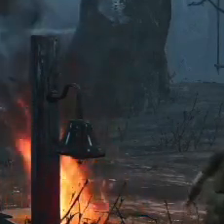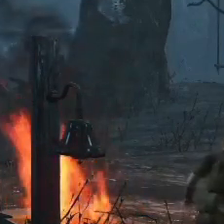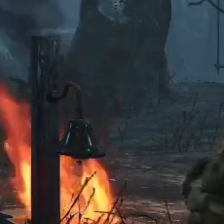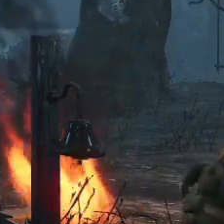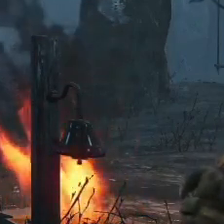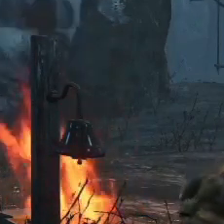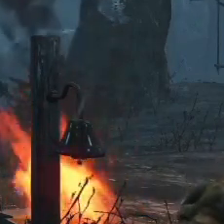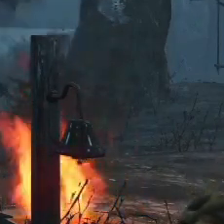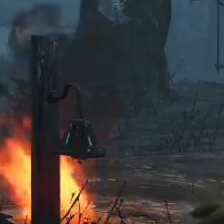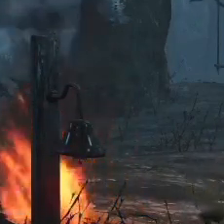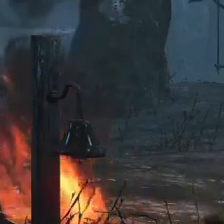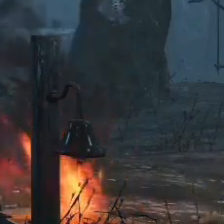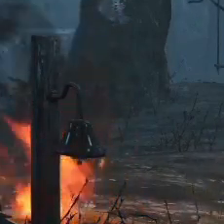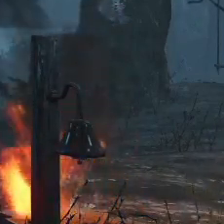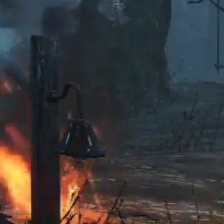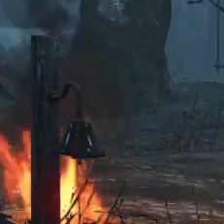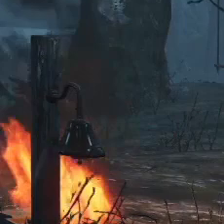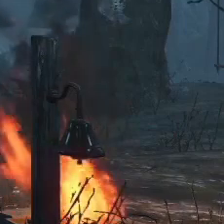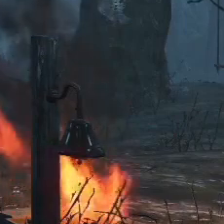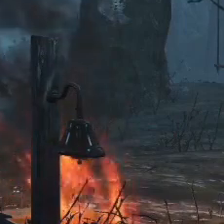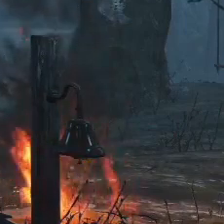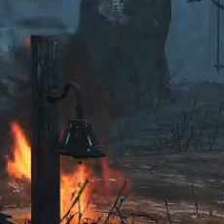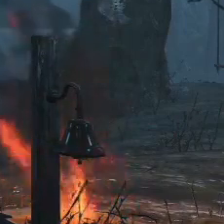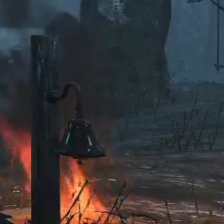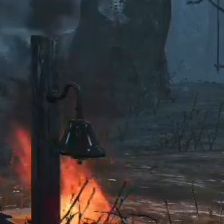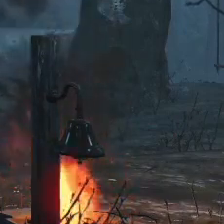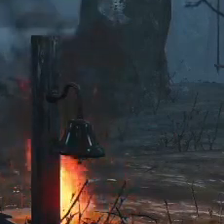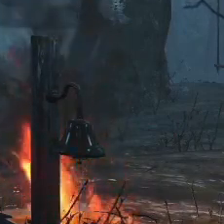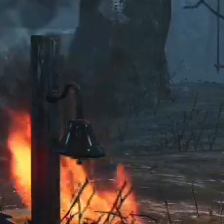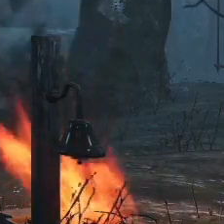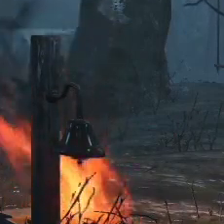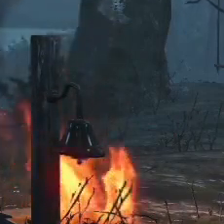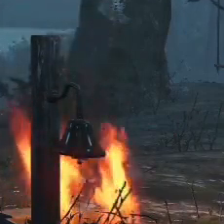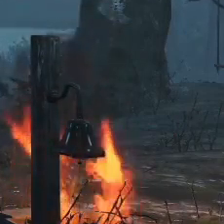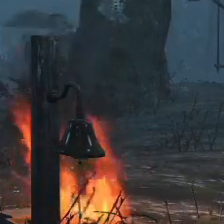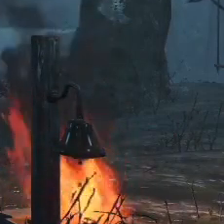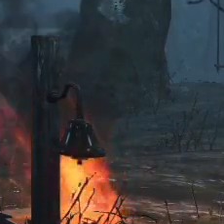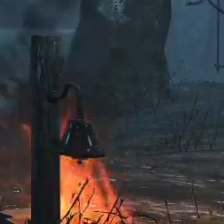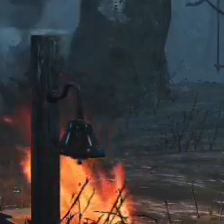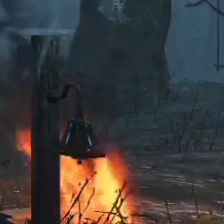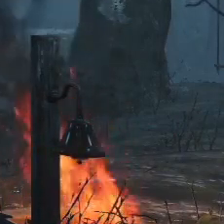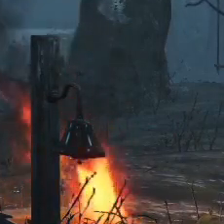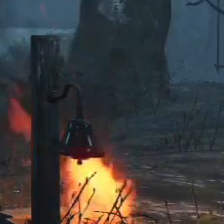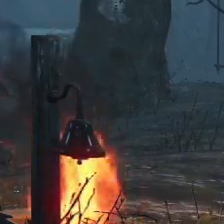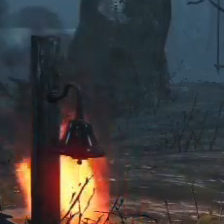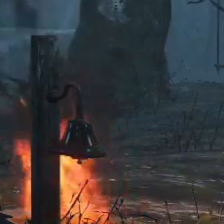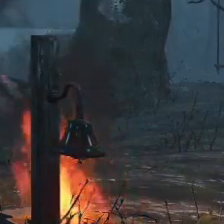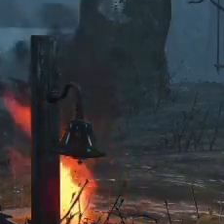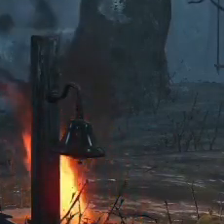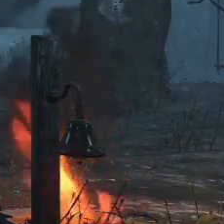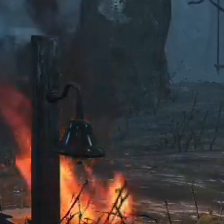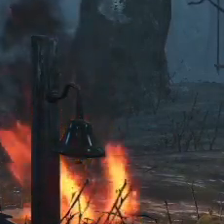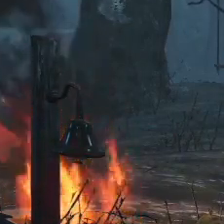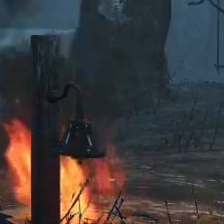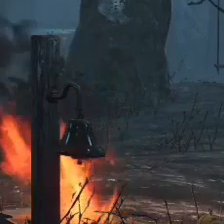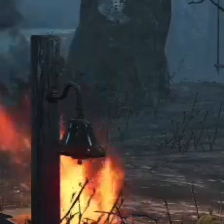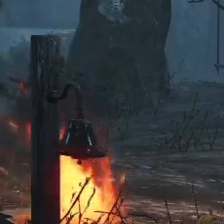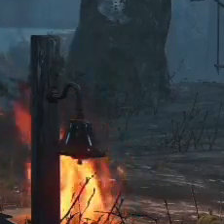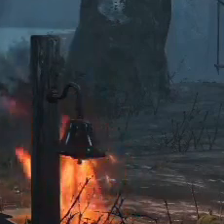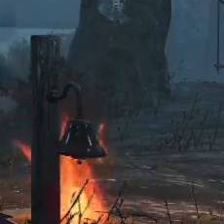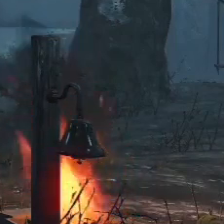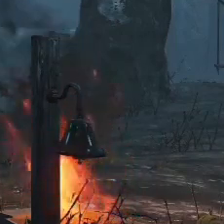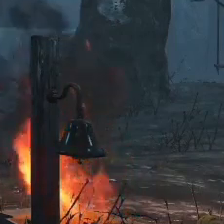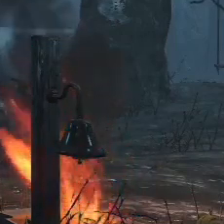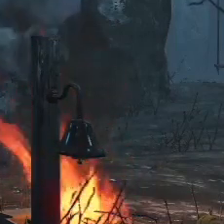que se han inventado el 444 en donde vemos como nuevamente se la vuelven a clavar a todos los colombianos